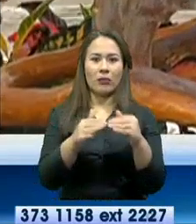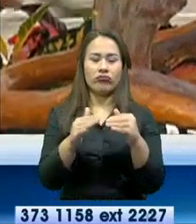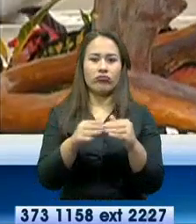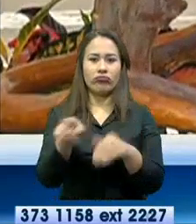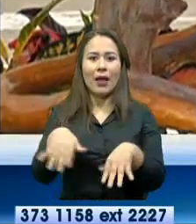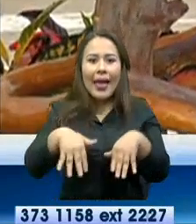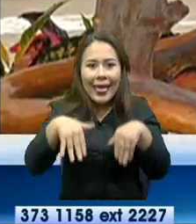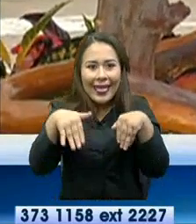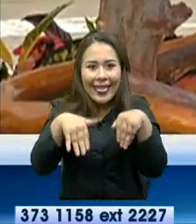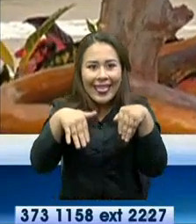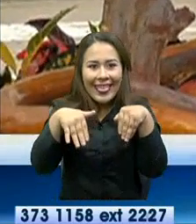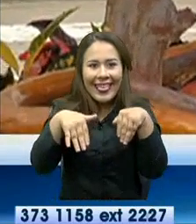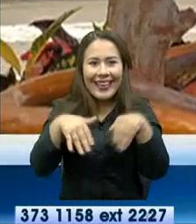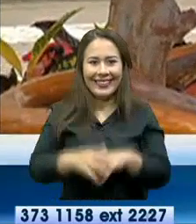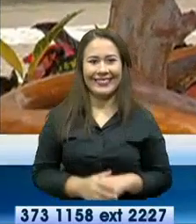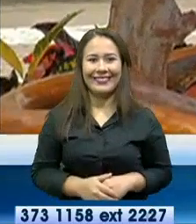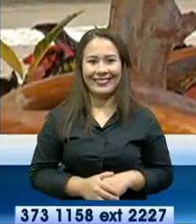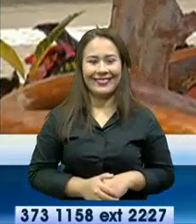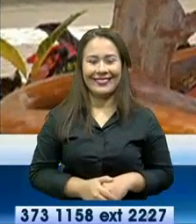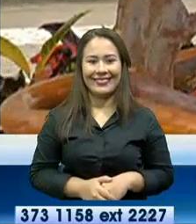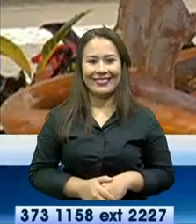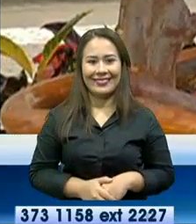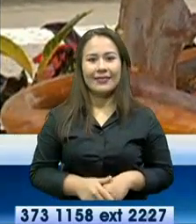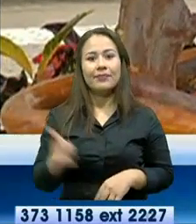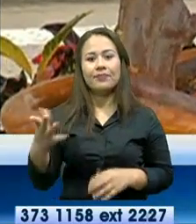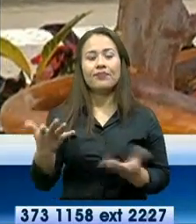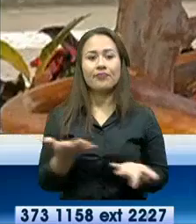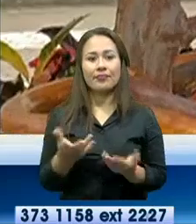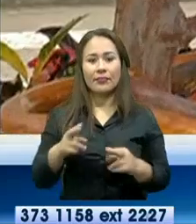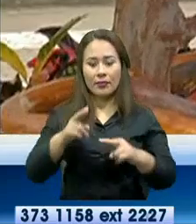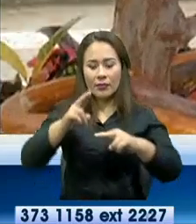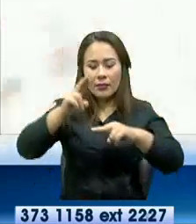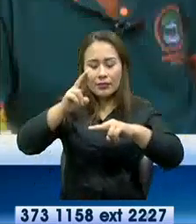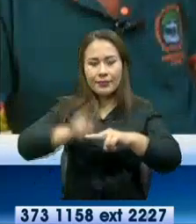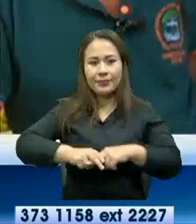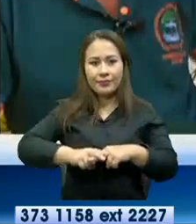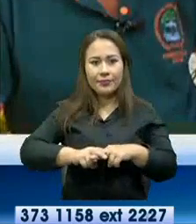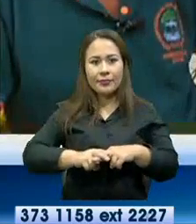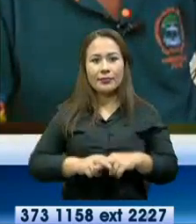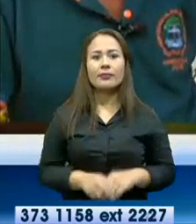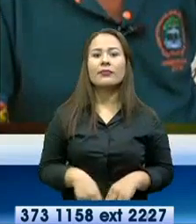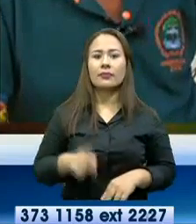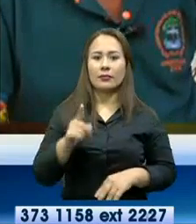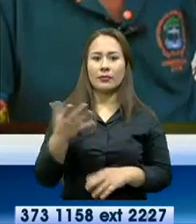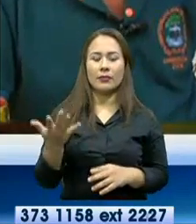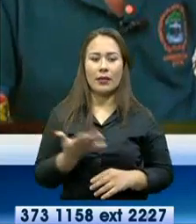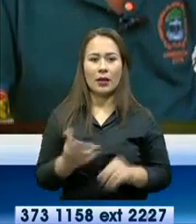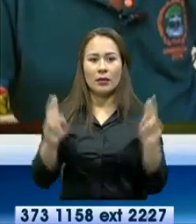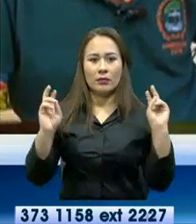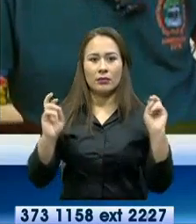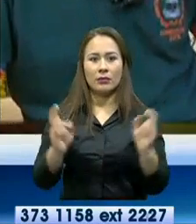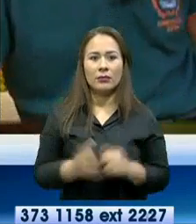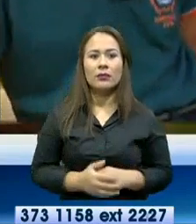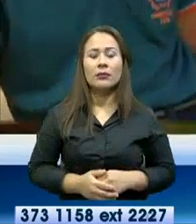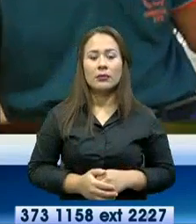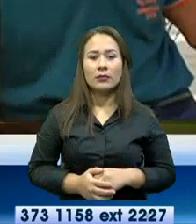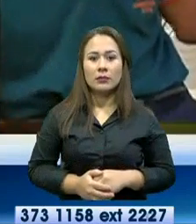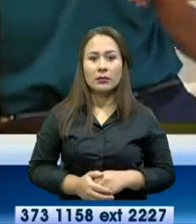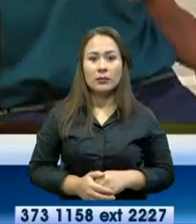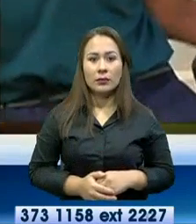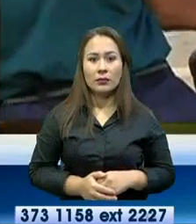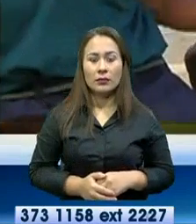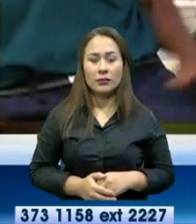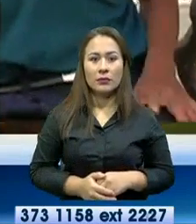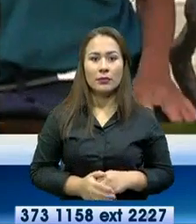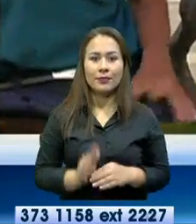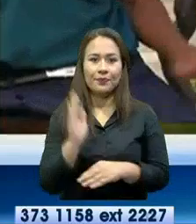un perrito que él está sentadito. Este es también